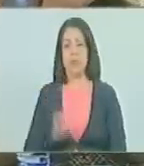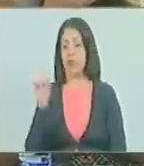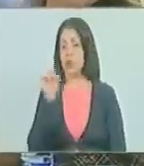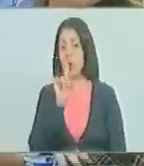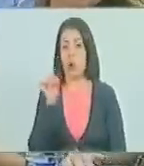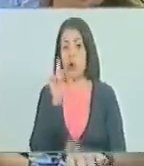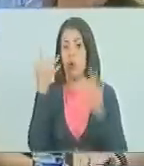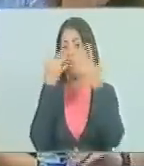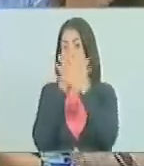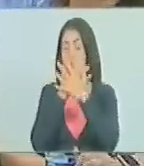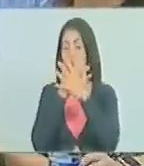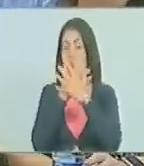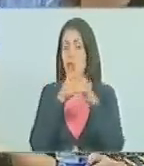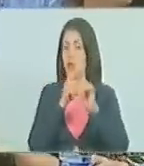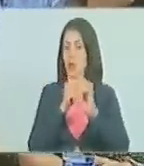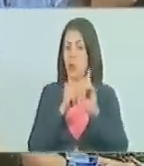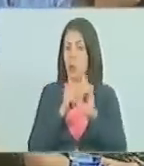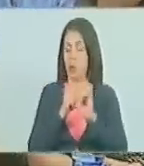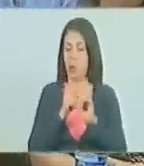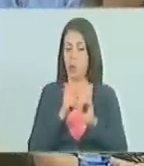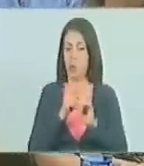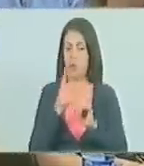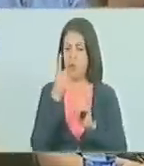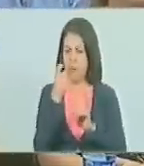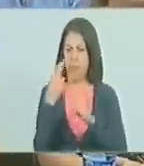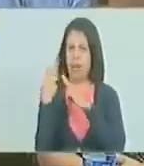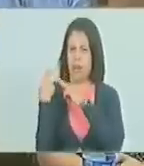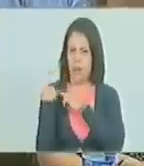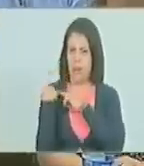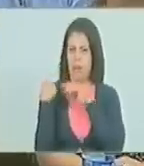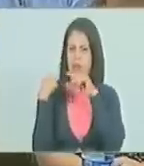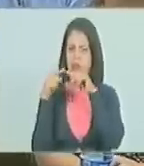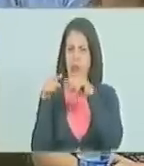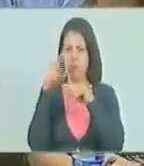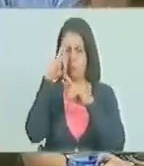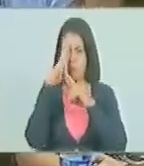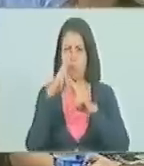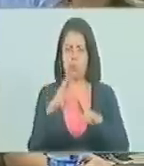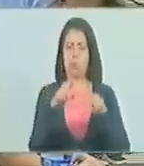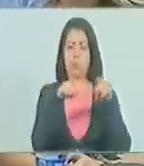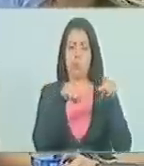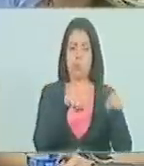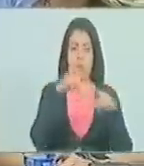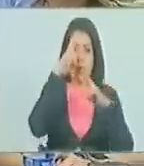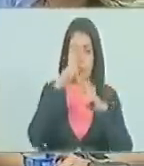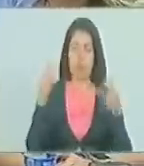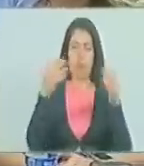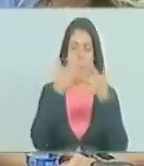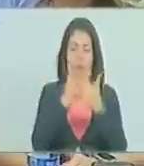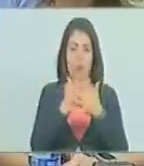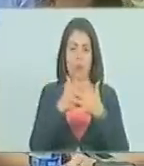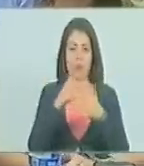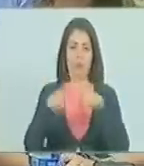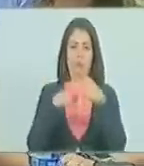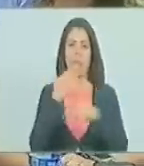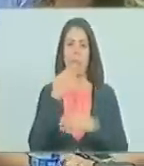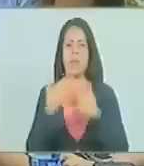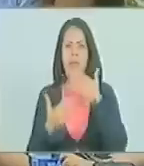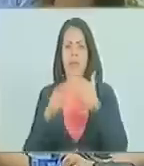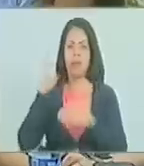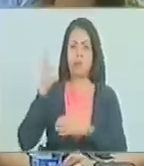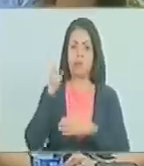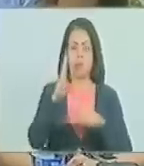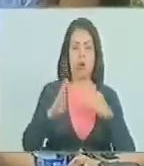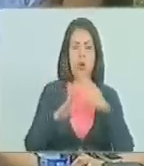nos confundan, no sean irrespetuosos ustedes de confundirnos con los que vienen pidiendo